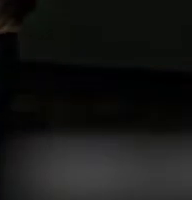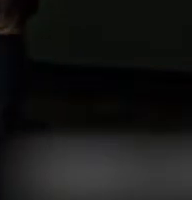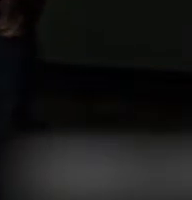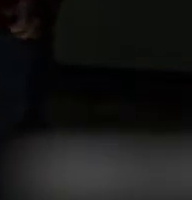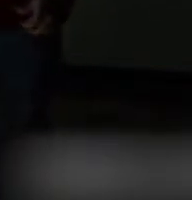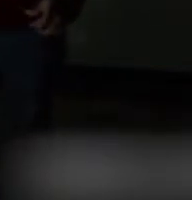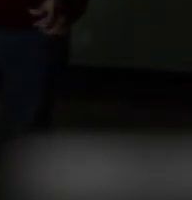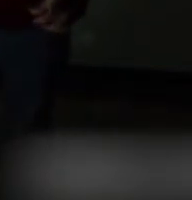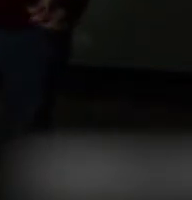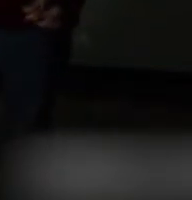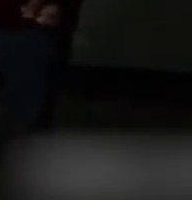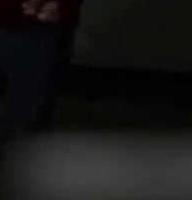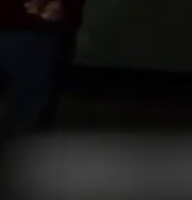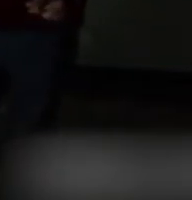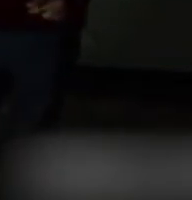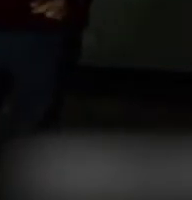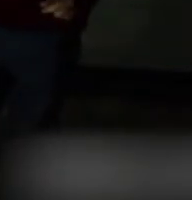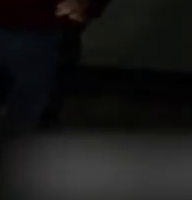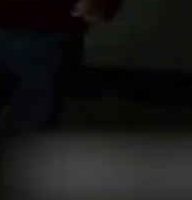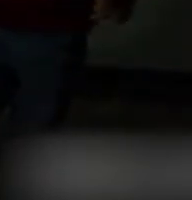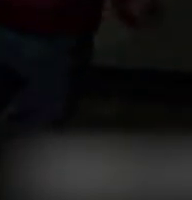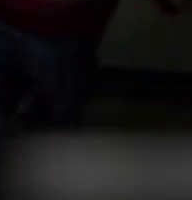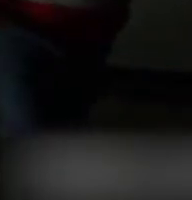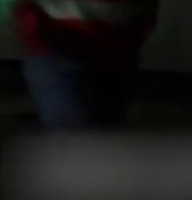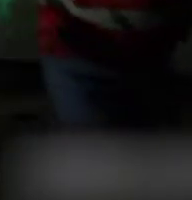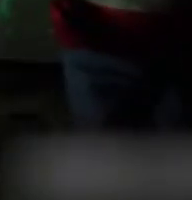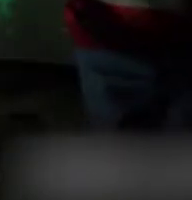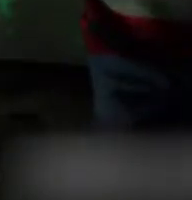Uh-huh. ¡Es verde!